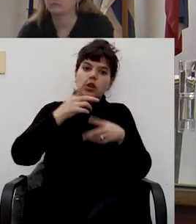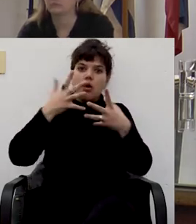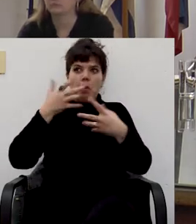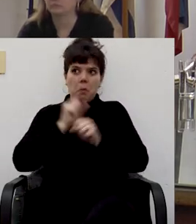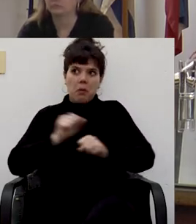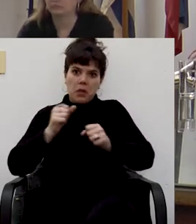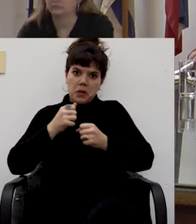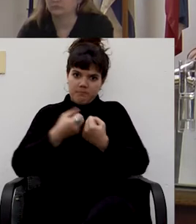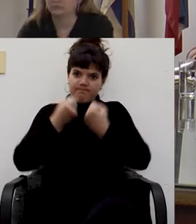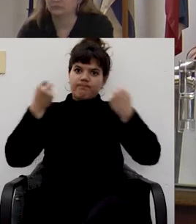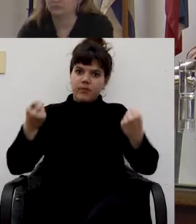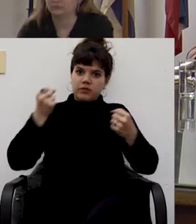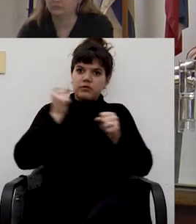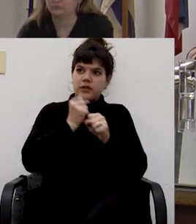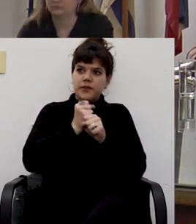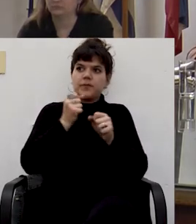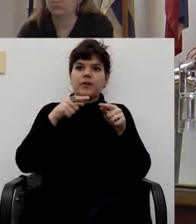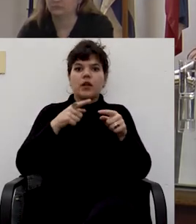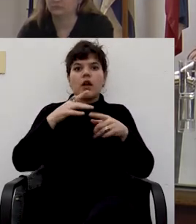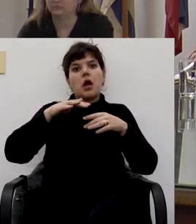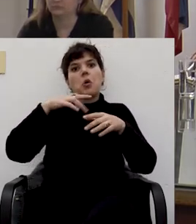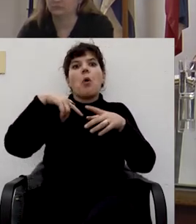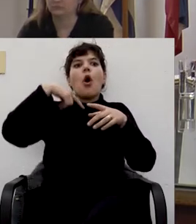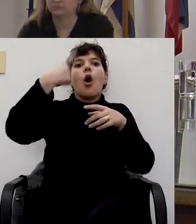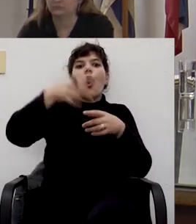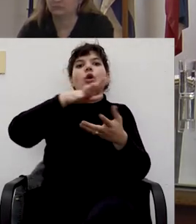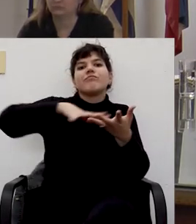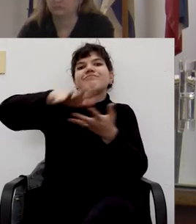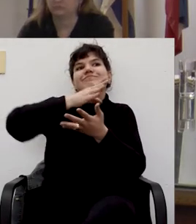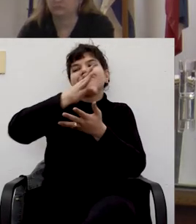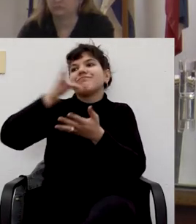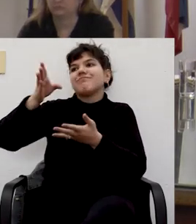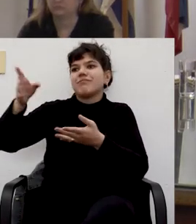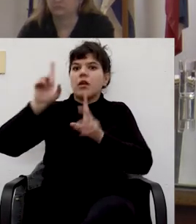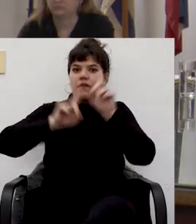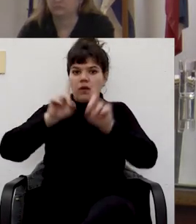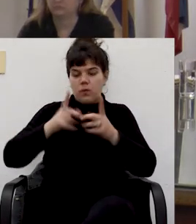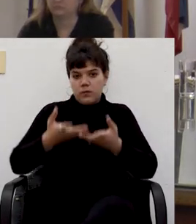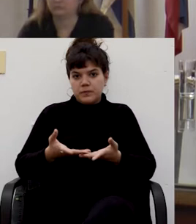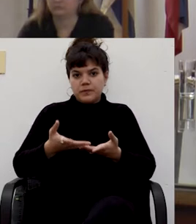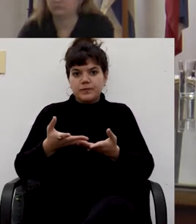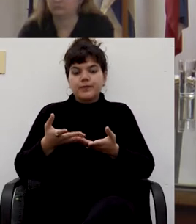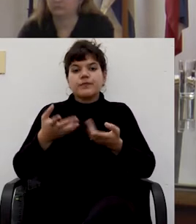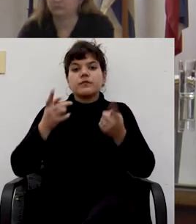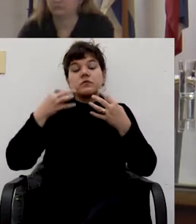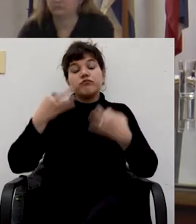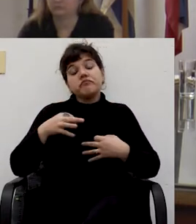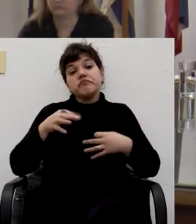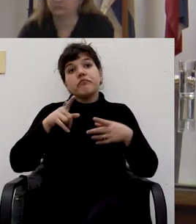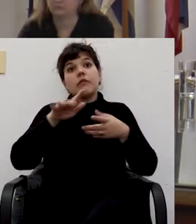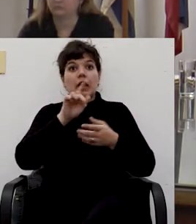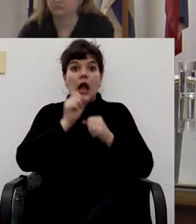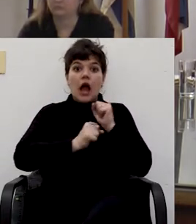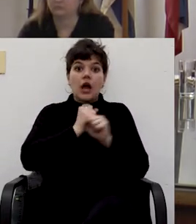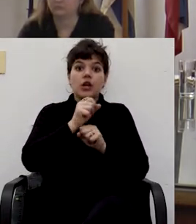amplio y que llegue a otros a otros aspectos fundamentales de la universidad, ¿no? Bien, en ese año, en